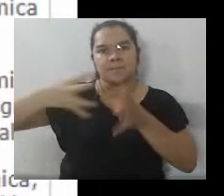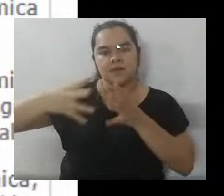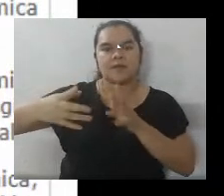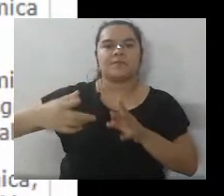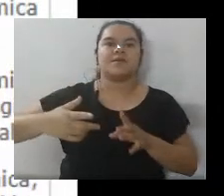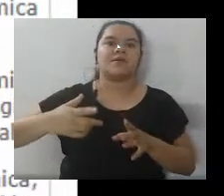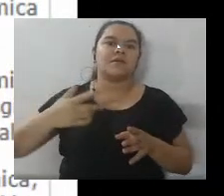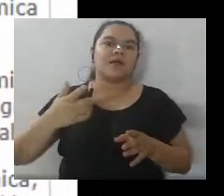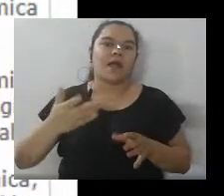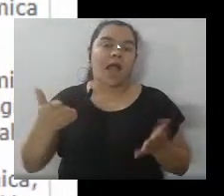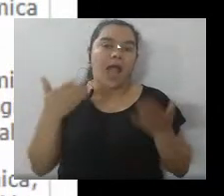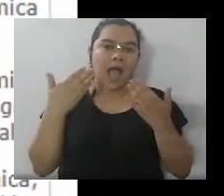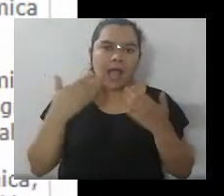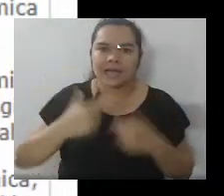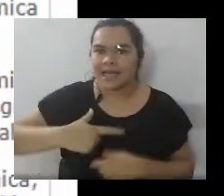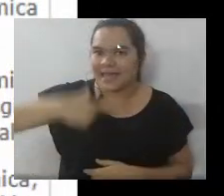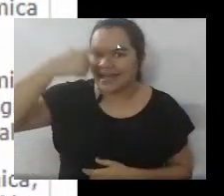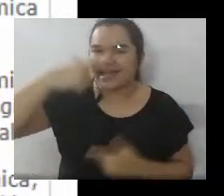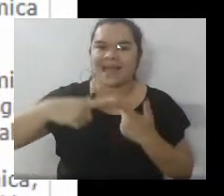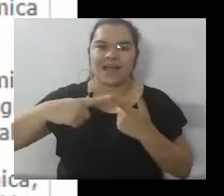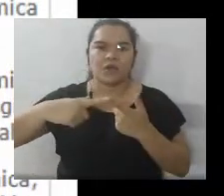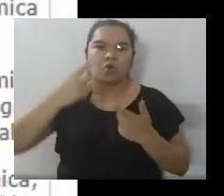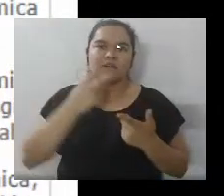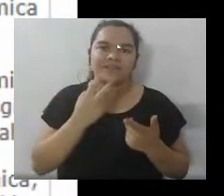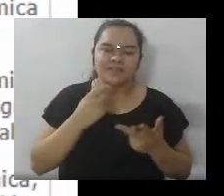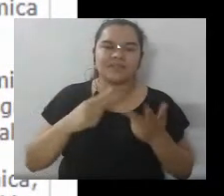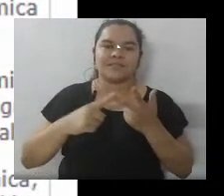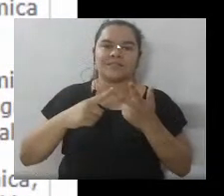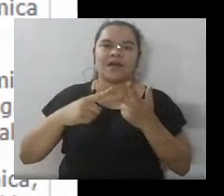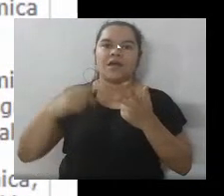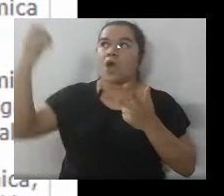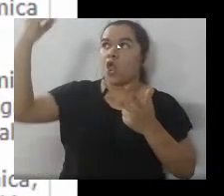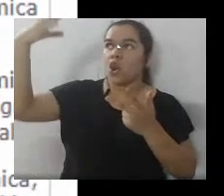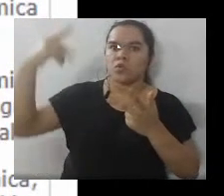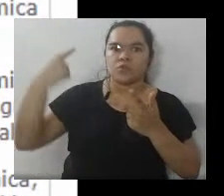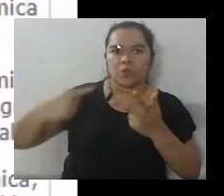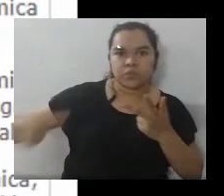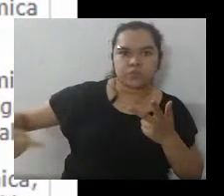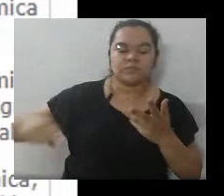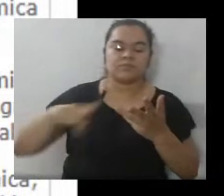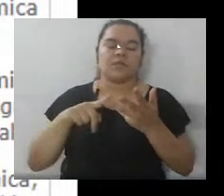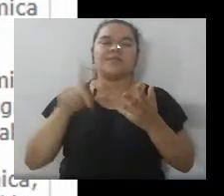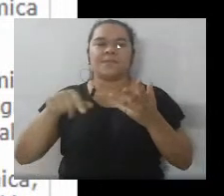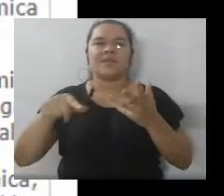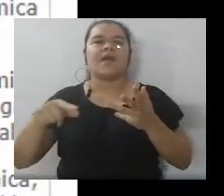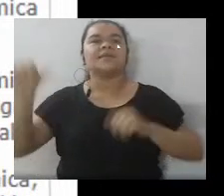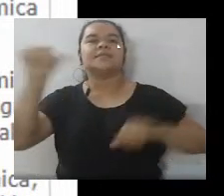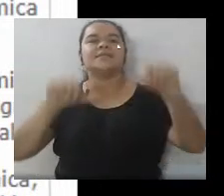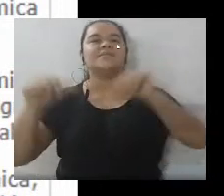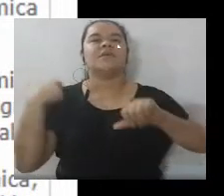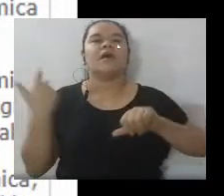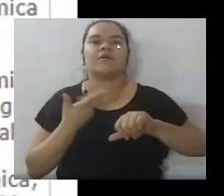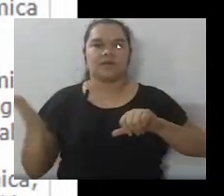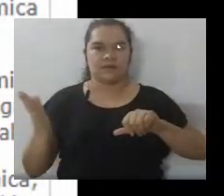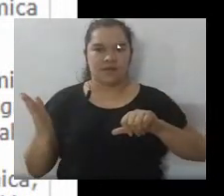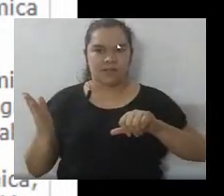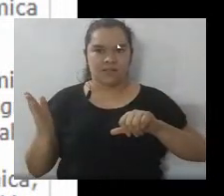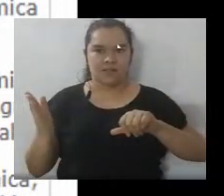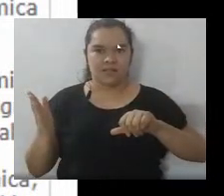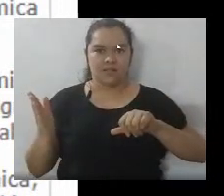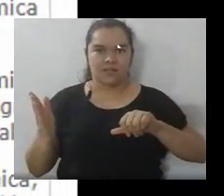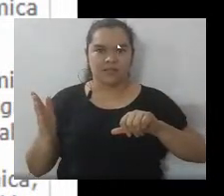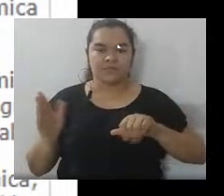termodinámica, electricidad, óptica, sonido, y claramente la parte de química general. Es aquí donde ustedes se tienen que parar y decir,